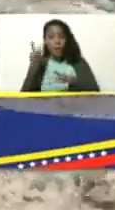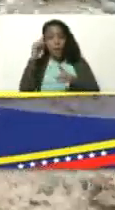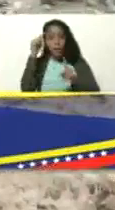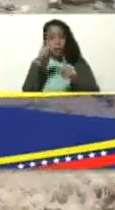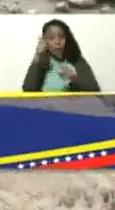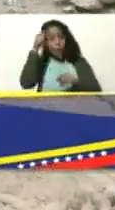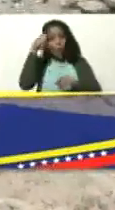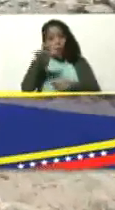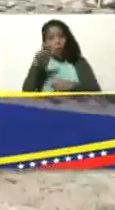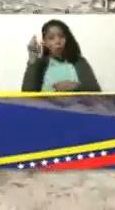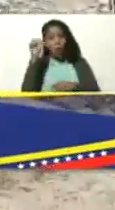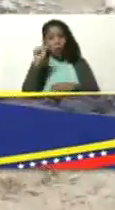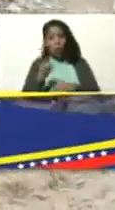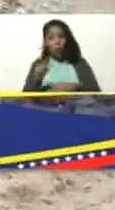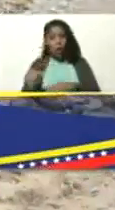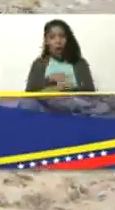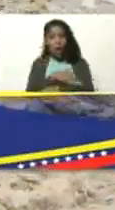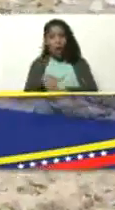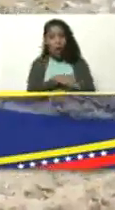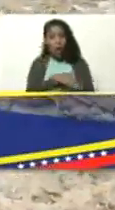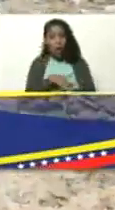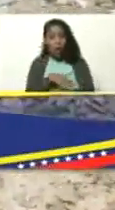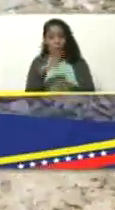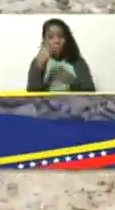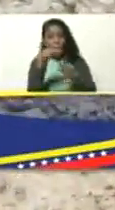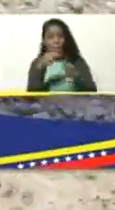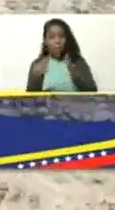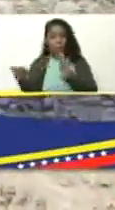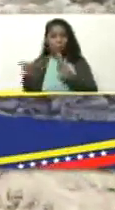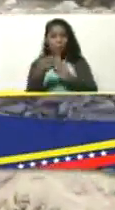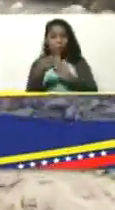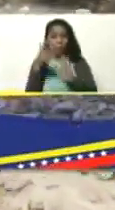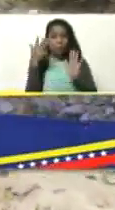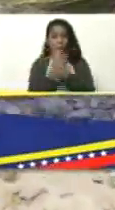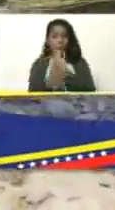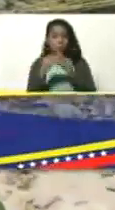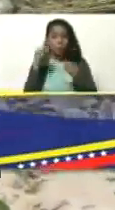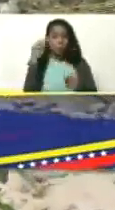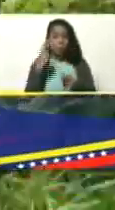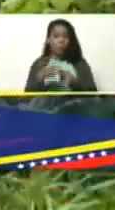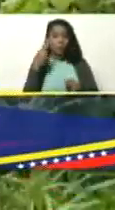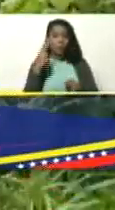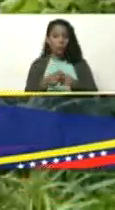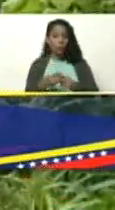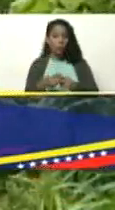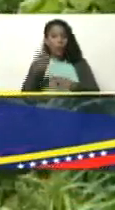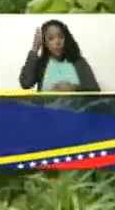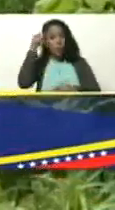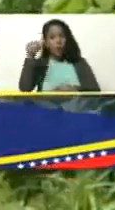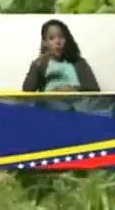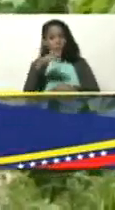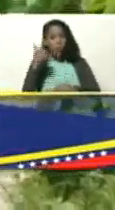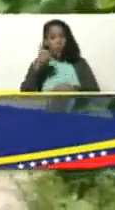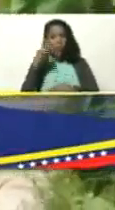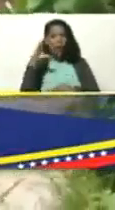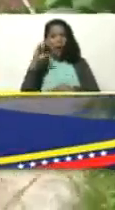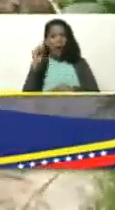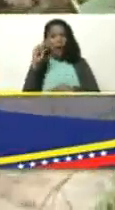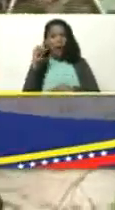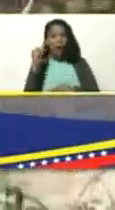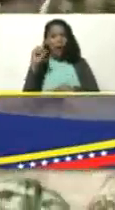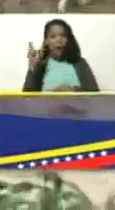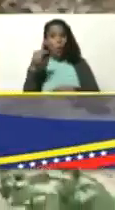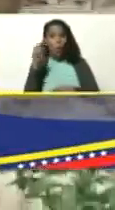sur, la vialidad entre el Molino y Canaguá, y sobre todo el riesgo del pueblo de Canaguá. Allí